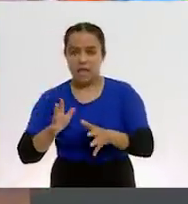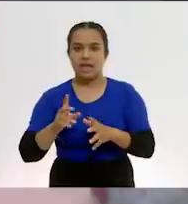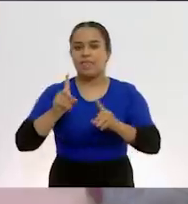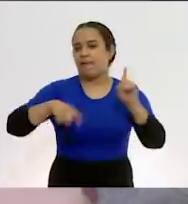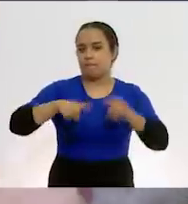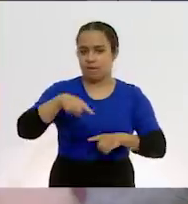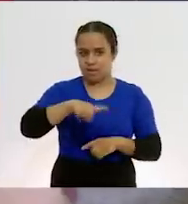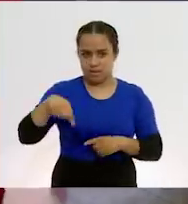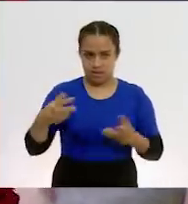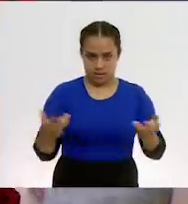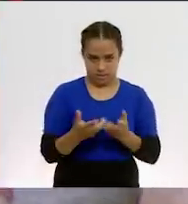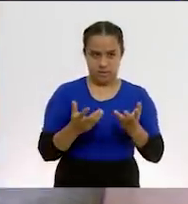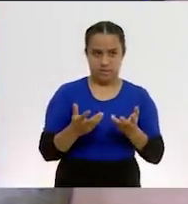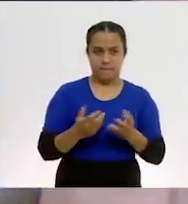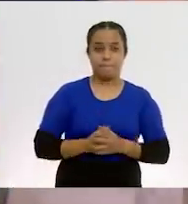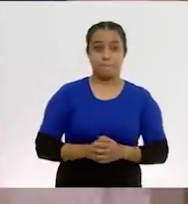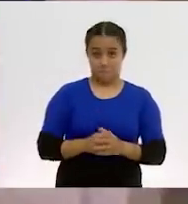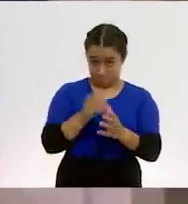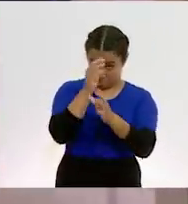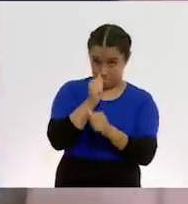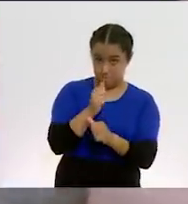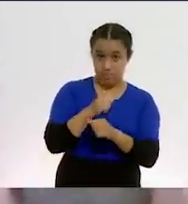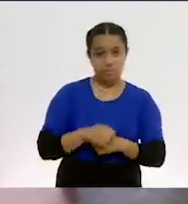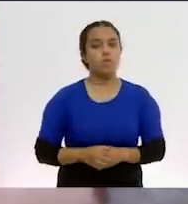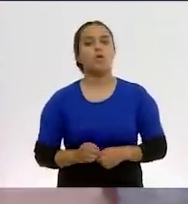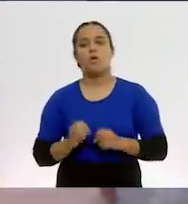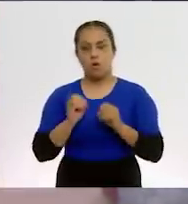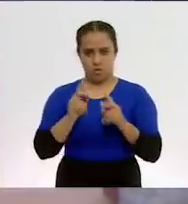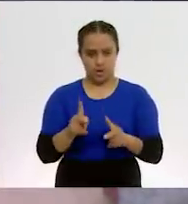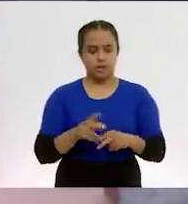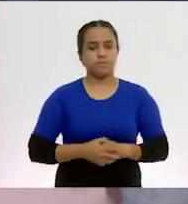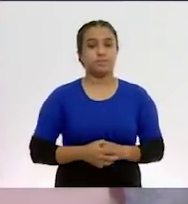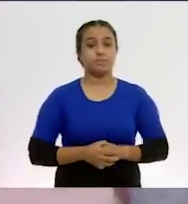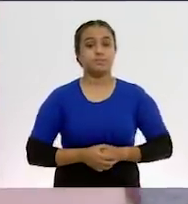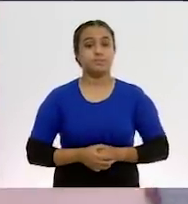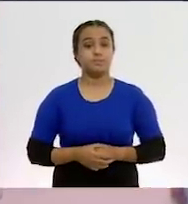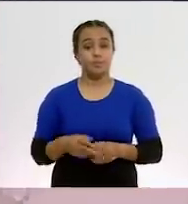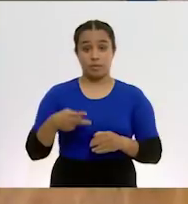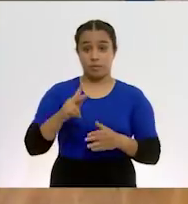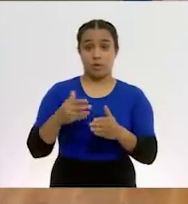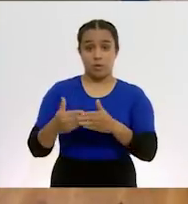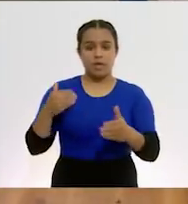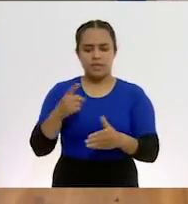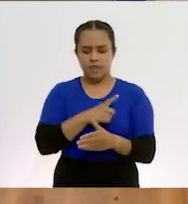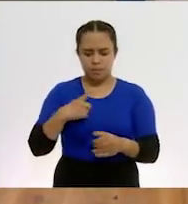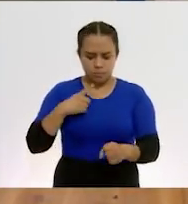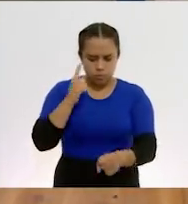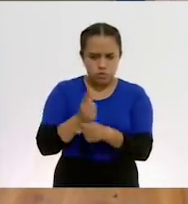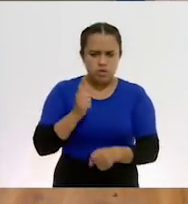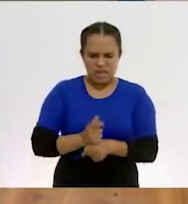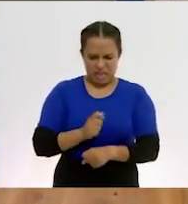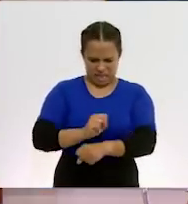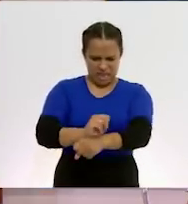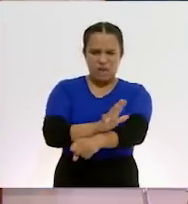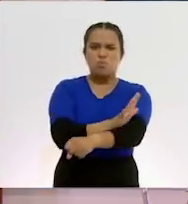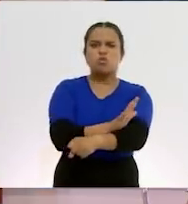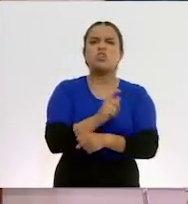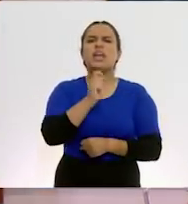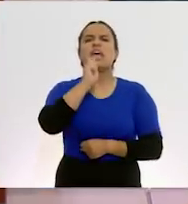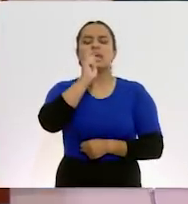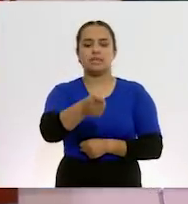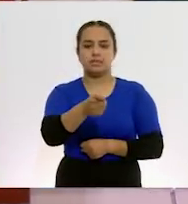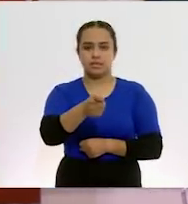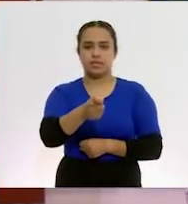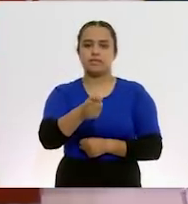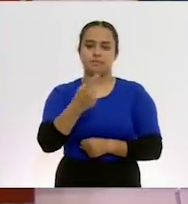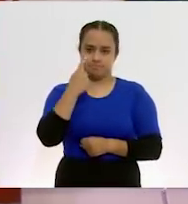vayamos viendo. Perfecto. ¿Estás de acuerdo? Sí. Va que va. Pues antes que nada, pues tenemos que identificar, pues, ¿qué son las emociones? Pues para dar